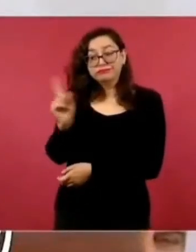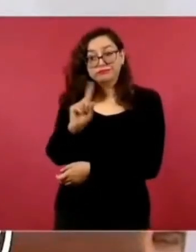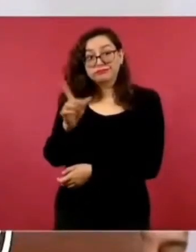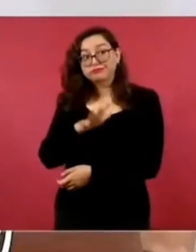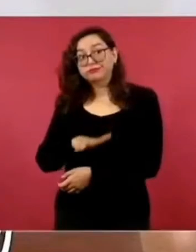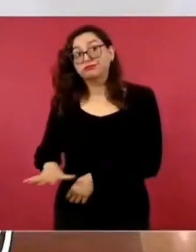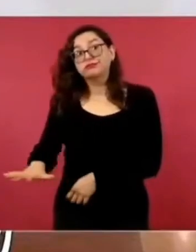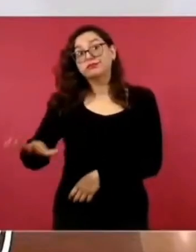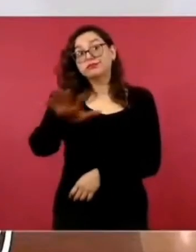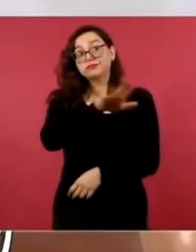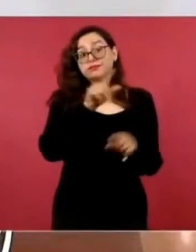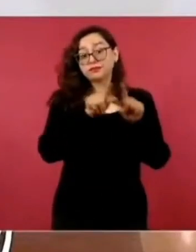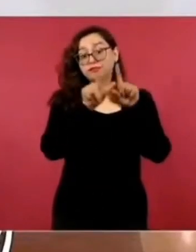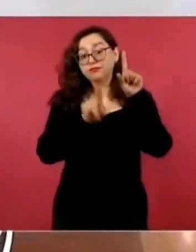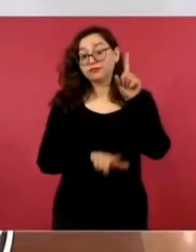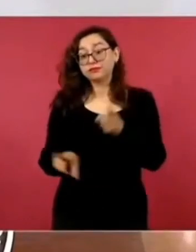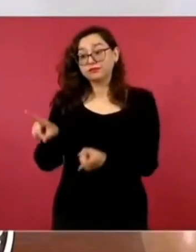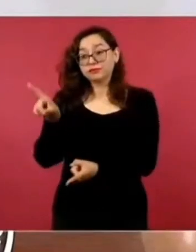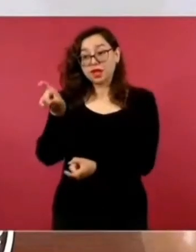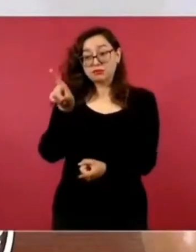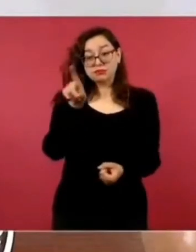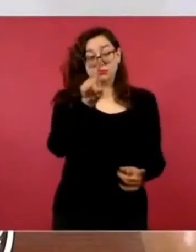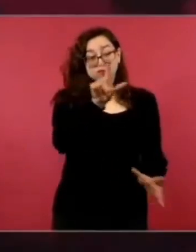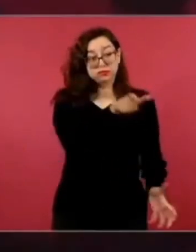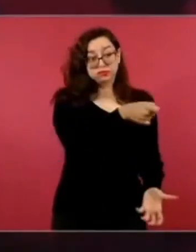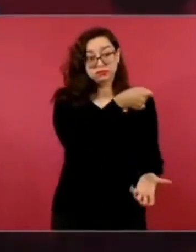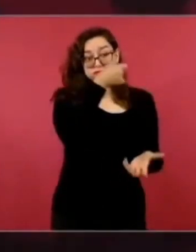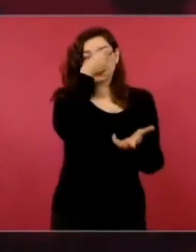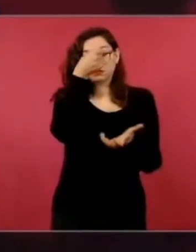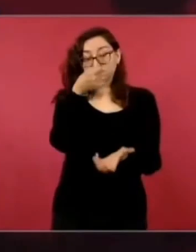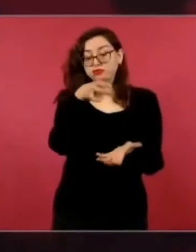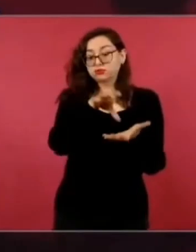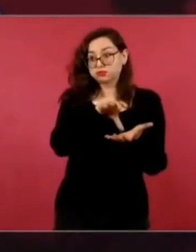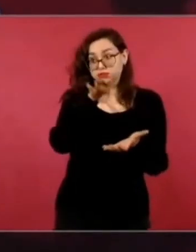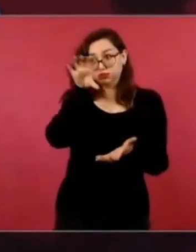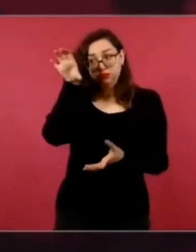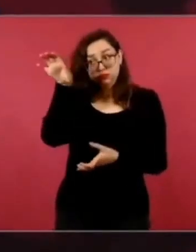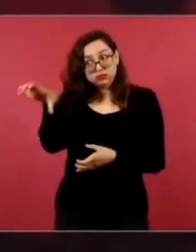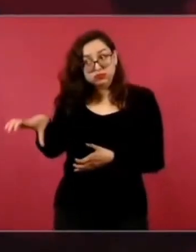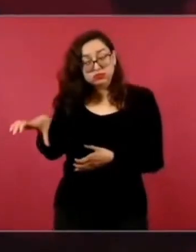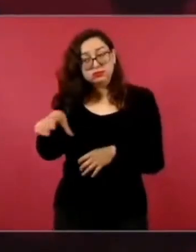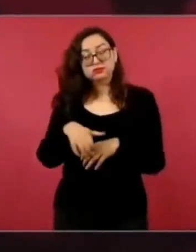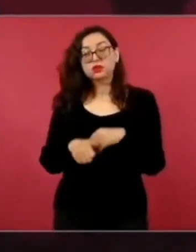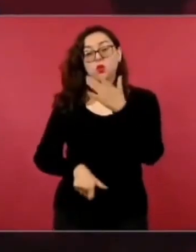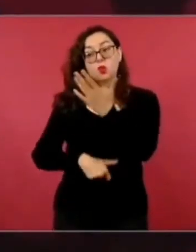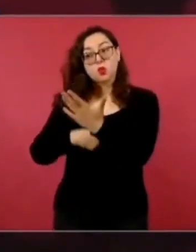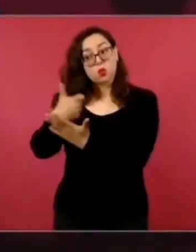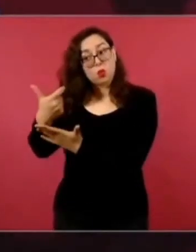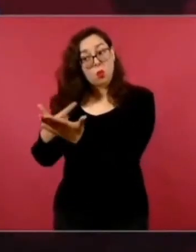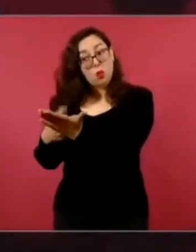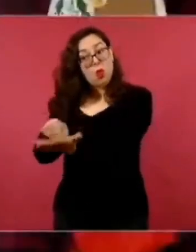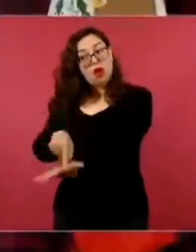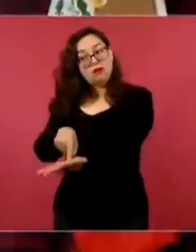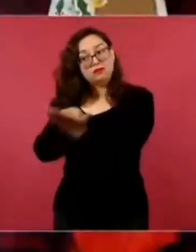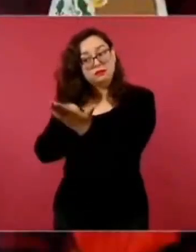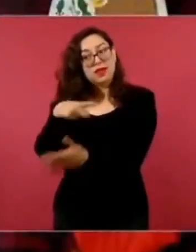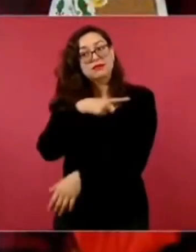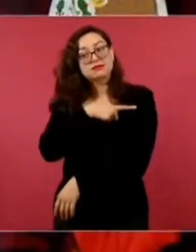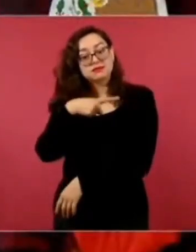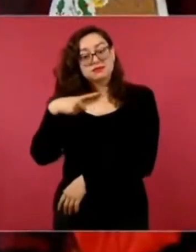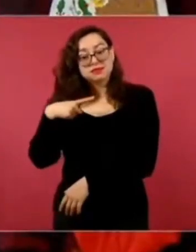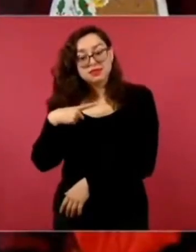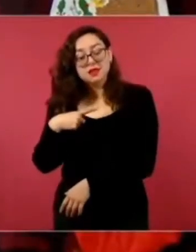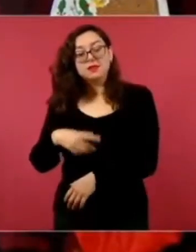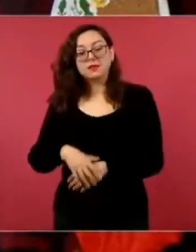aunque lo repite y lo repite y lo repita y parezca disco rayado, no es dinero